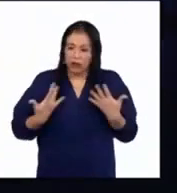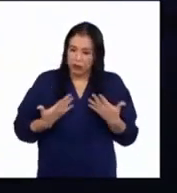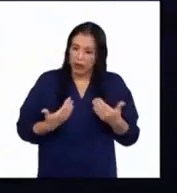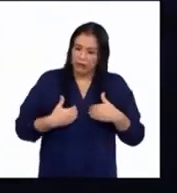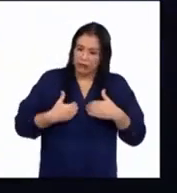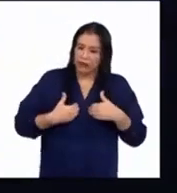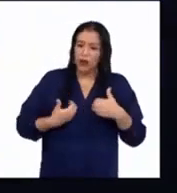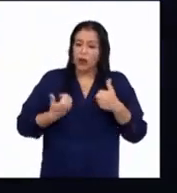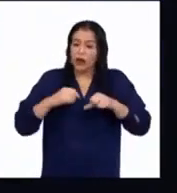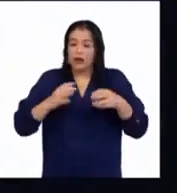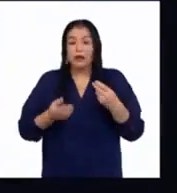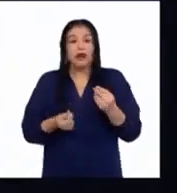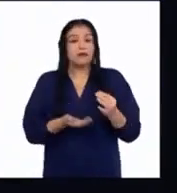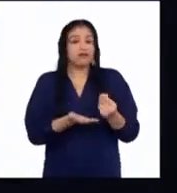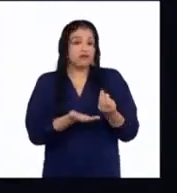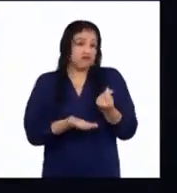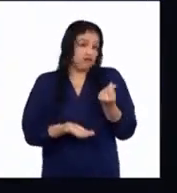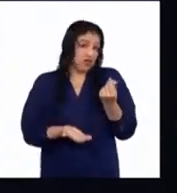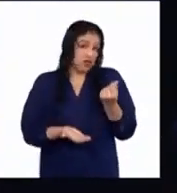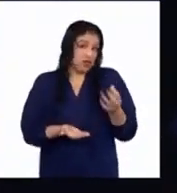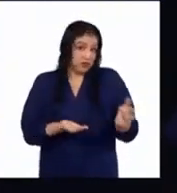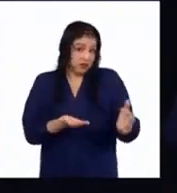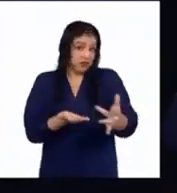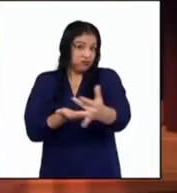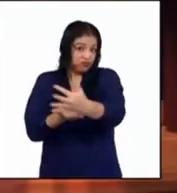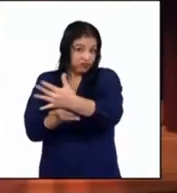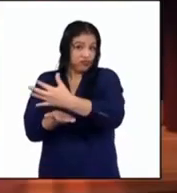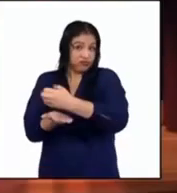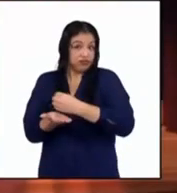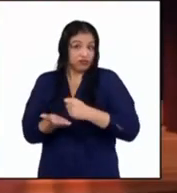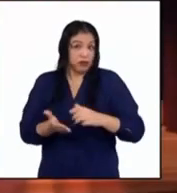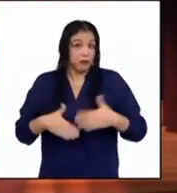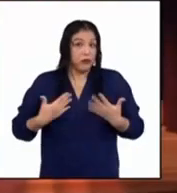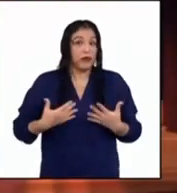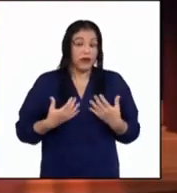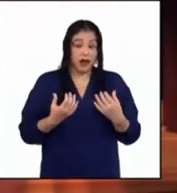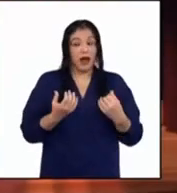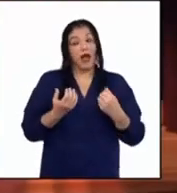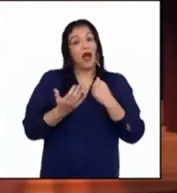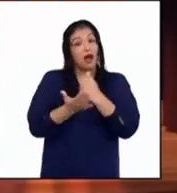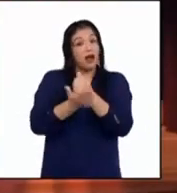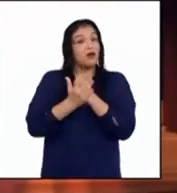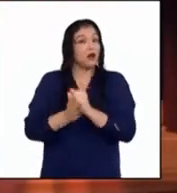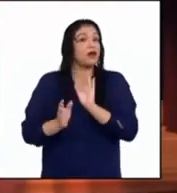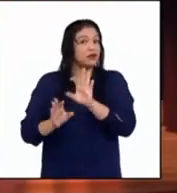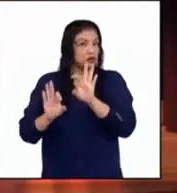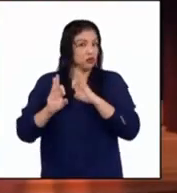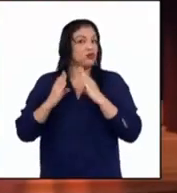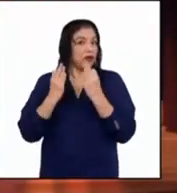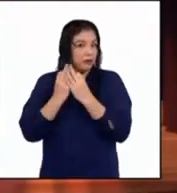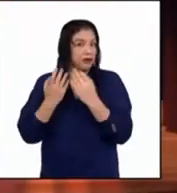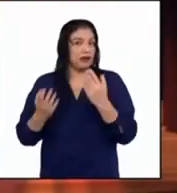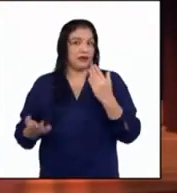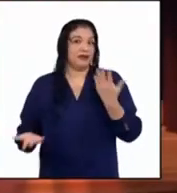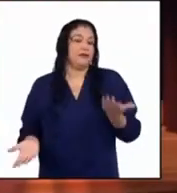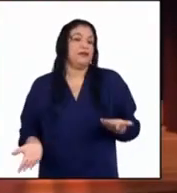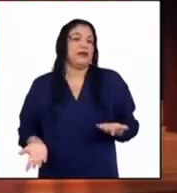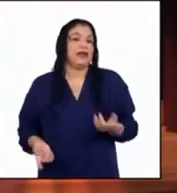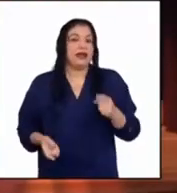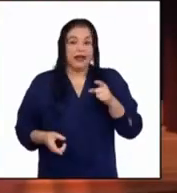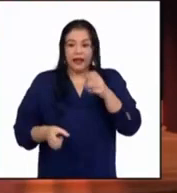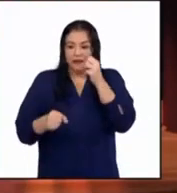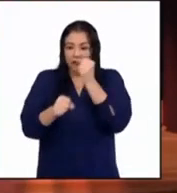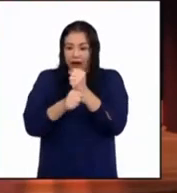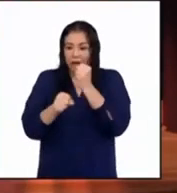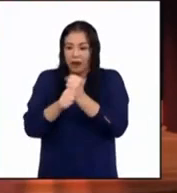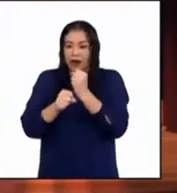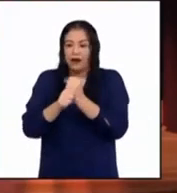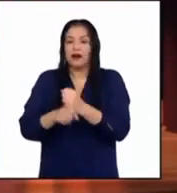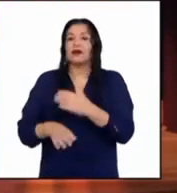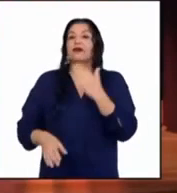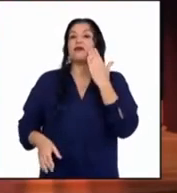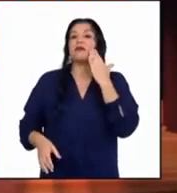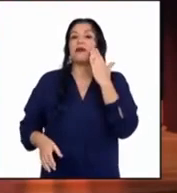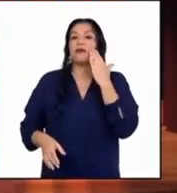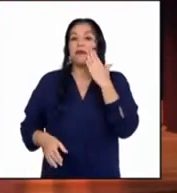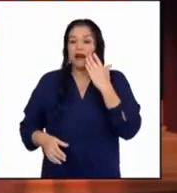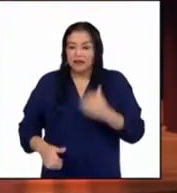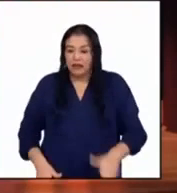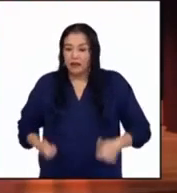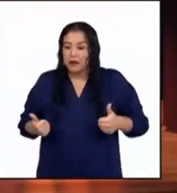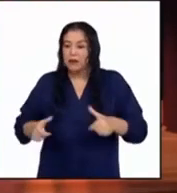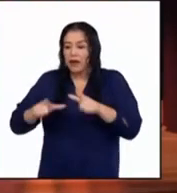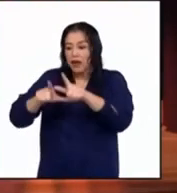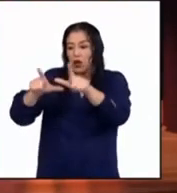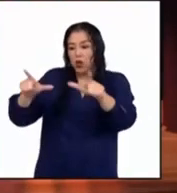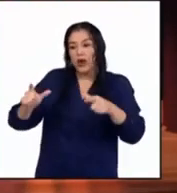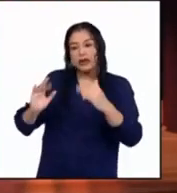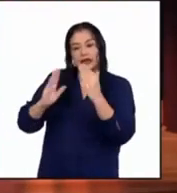que les permitiera tener un ingreso y sostener a sus familias. Ellas trabajan con madres que viven en albergues y que están